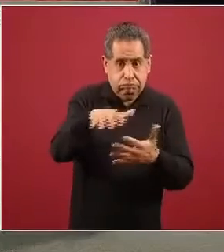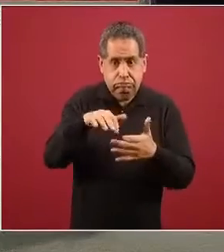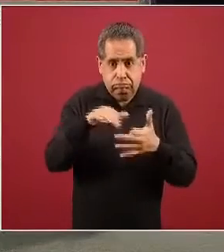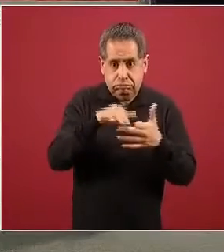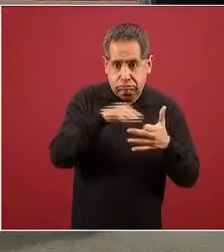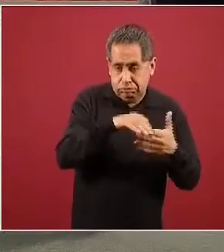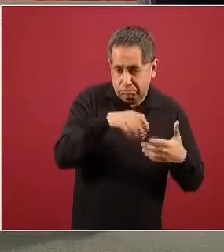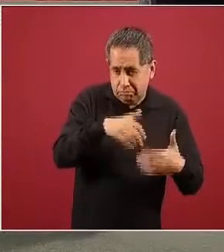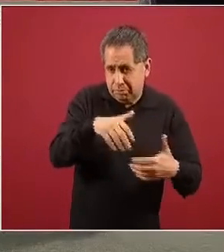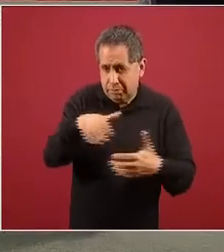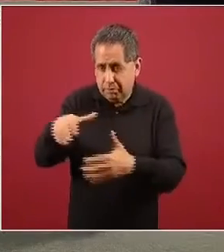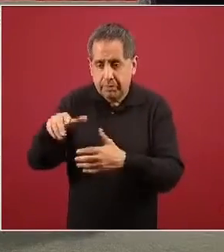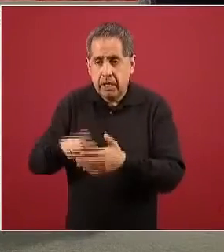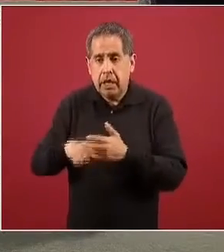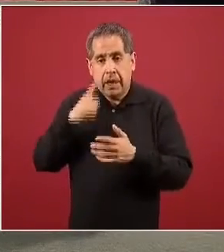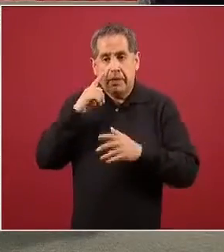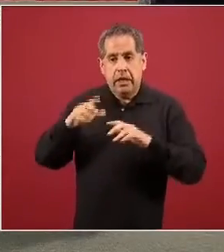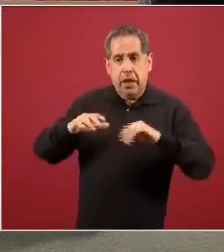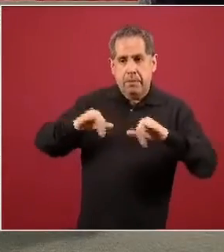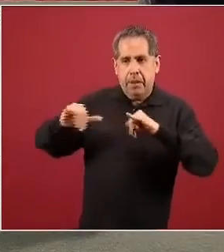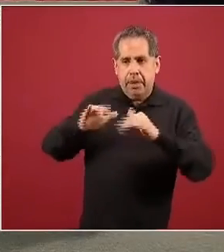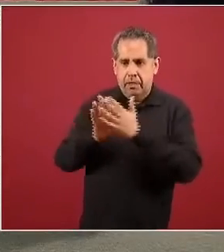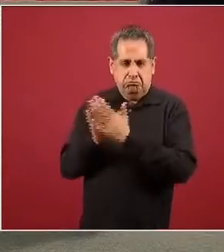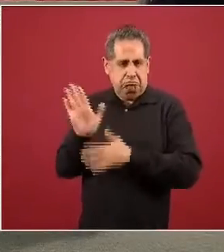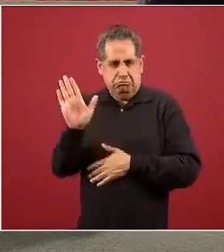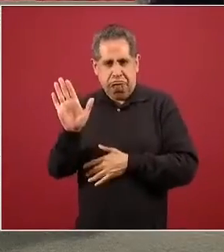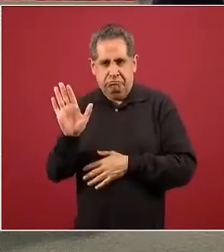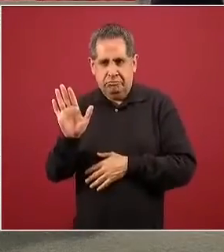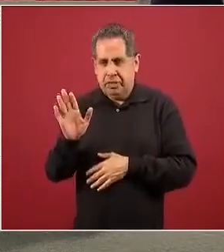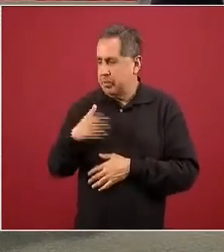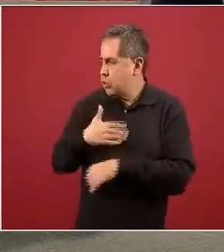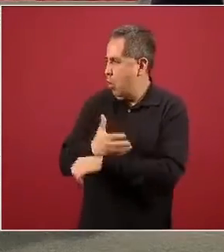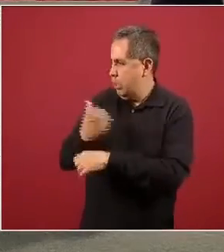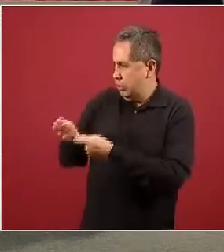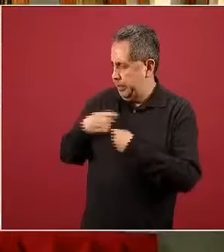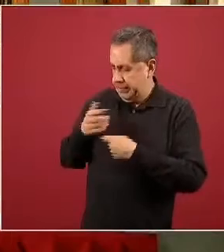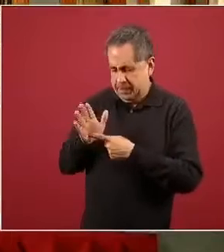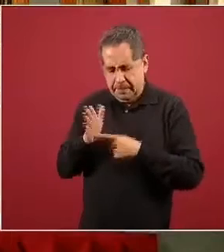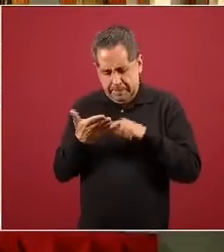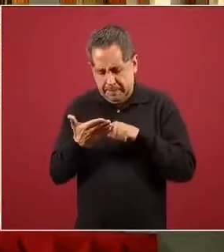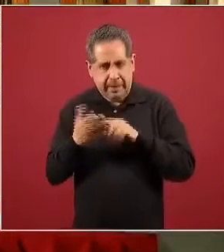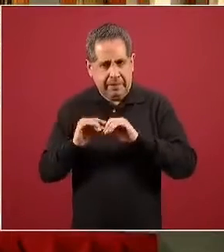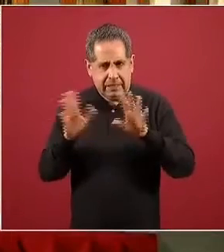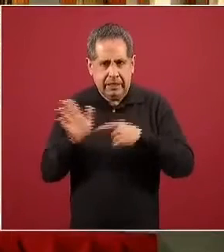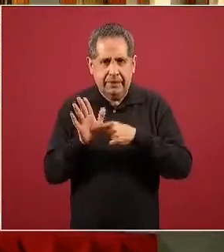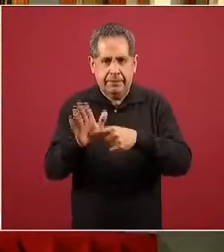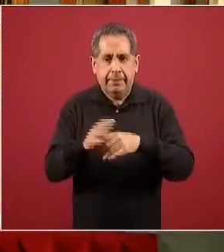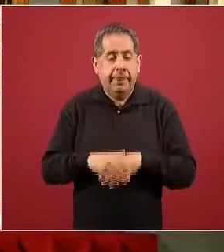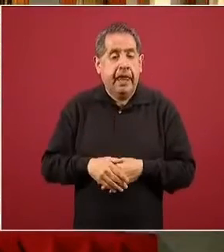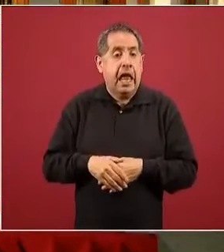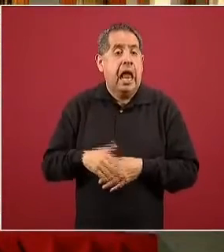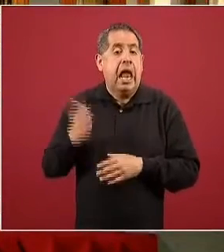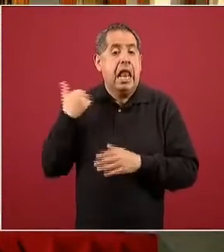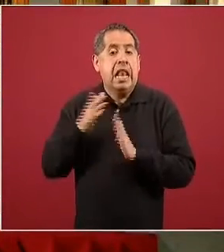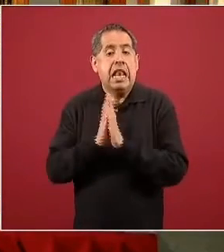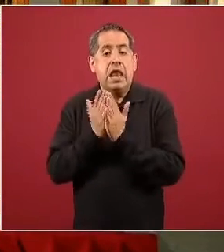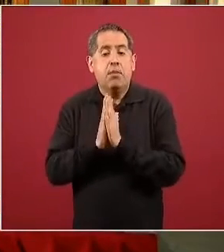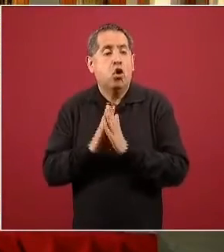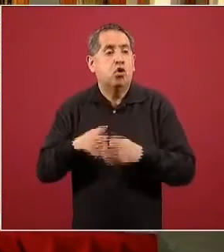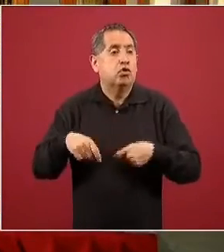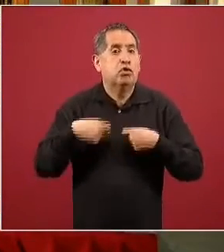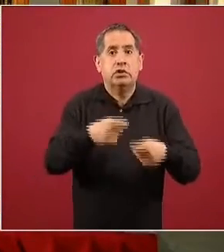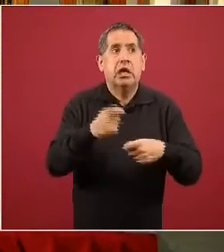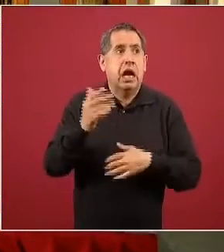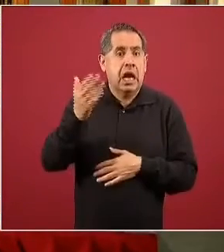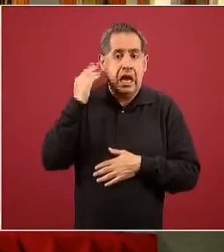constante. Aquí me traje un mapa muy bien hecho, por cierto, gracias a mis compañeros. Estos libros se entregaron en